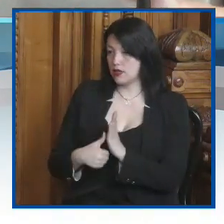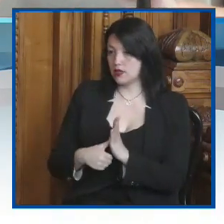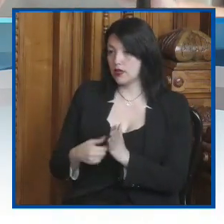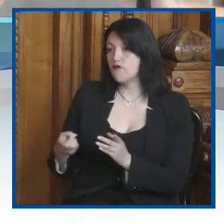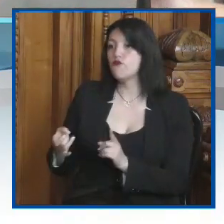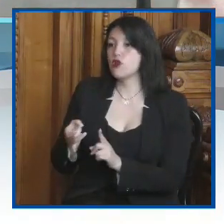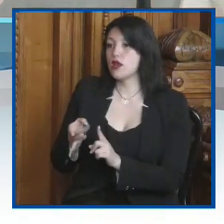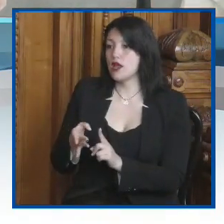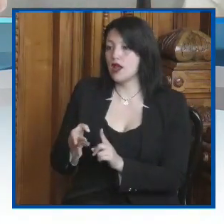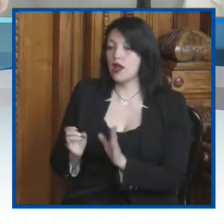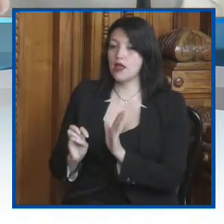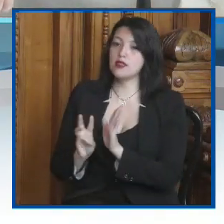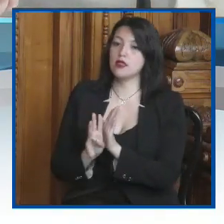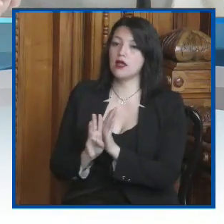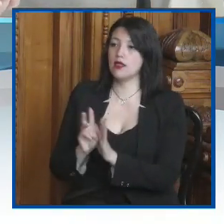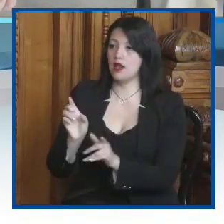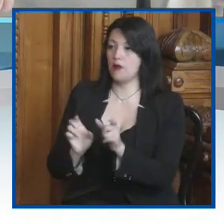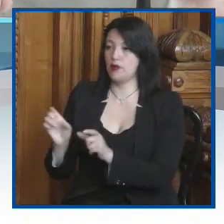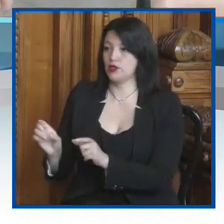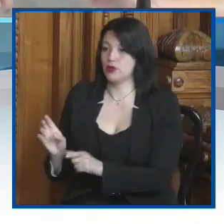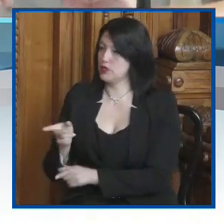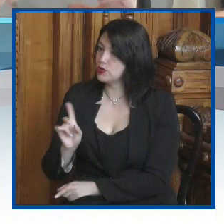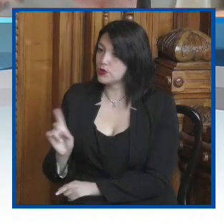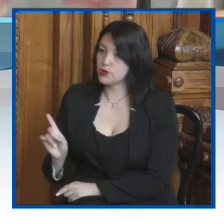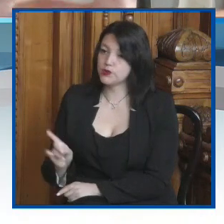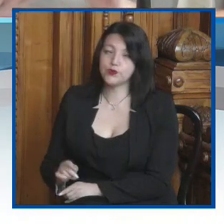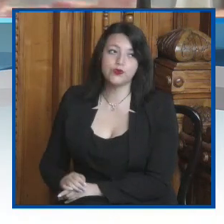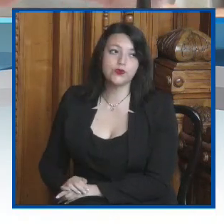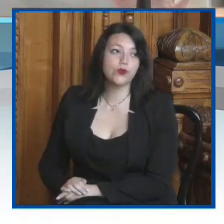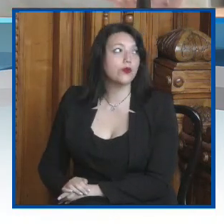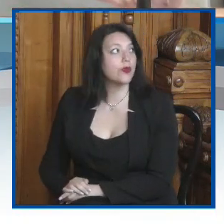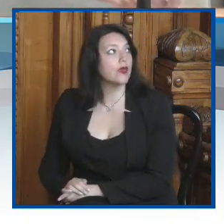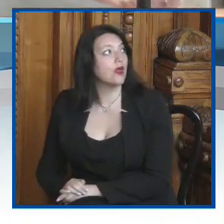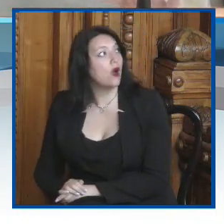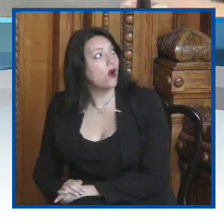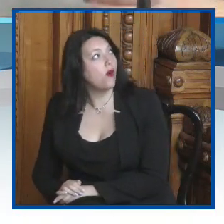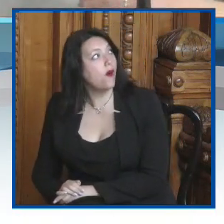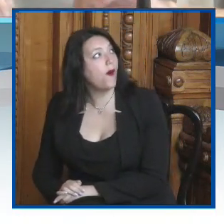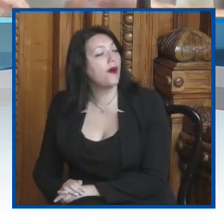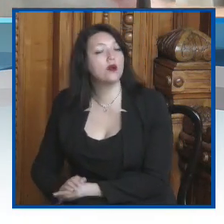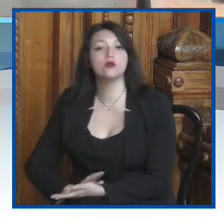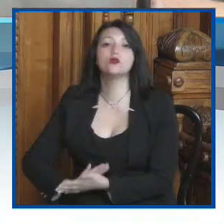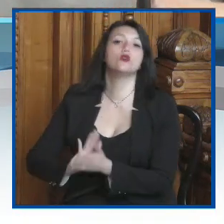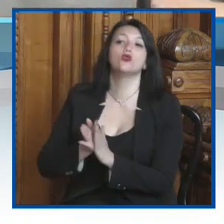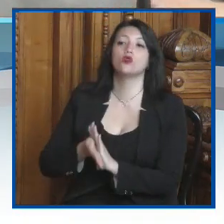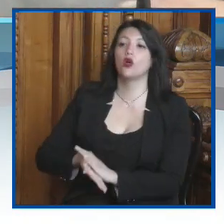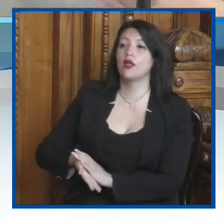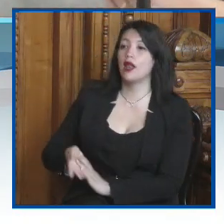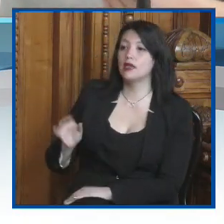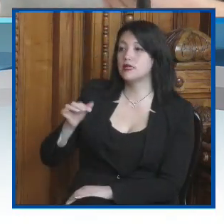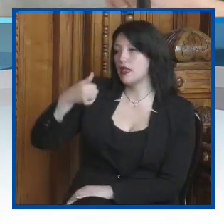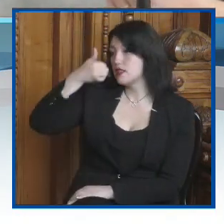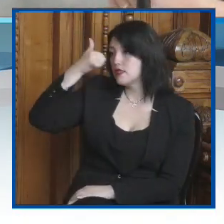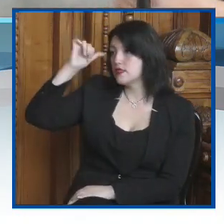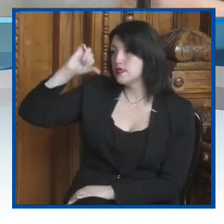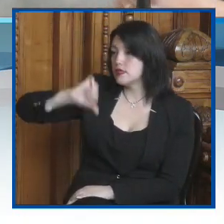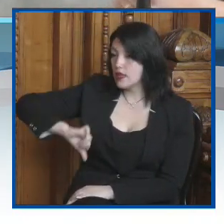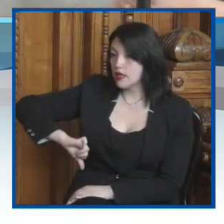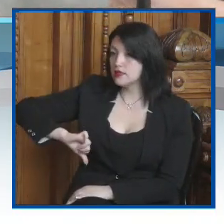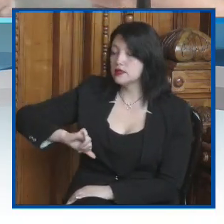gente. Entonces, como les decía, ahí están todas las resoluciones que hay en el juzgado, todas las sentencias están